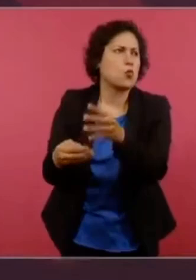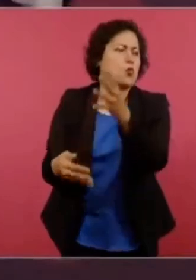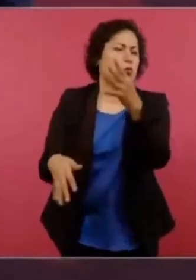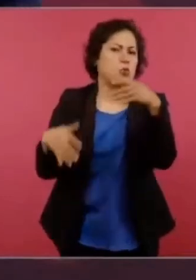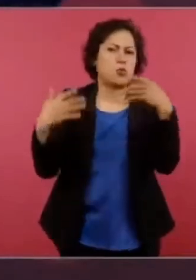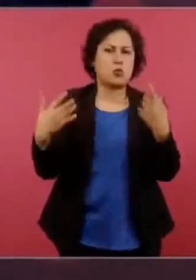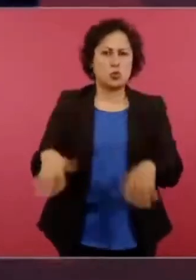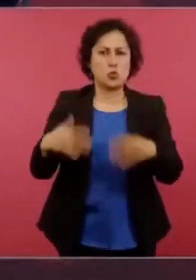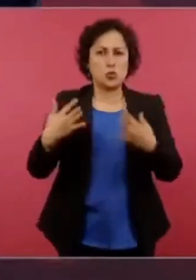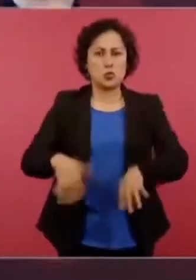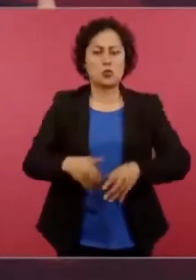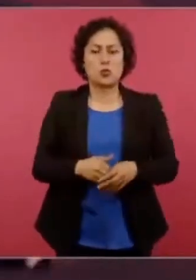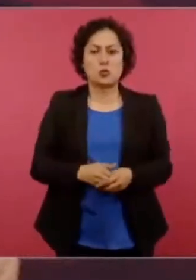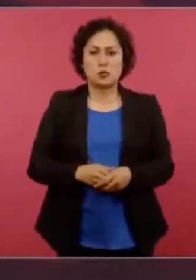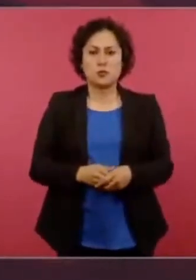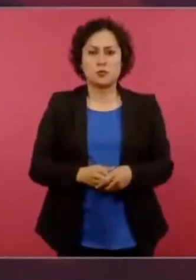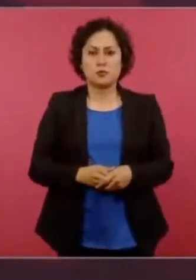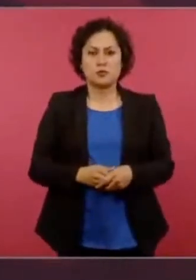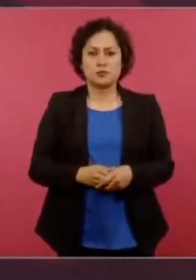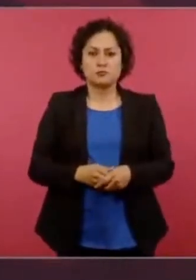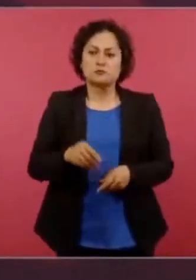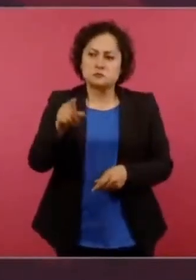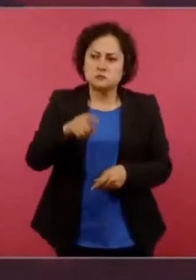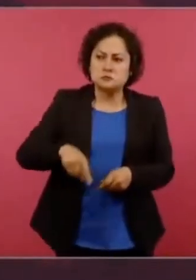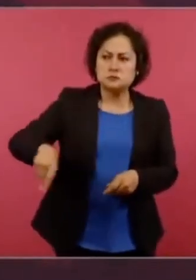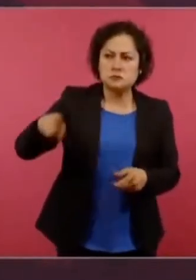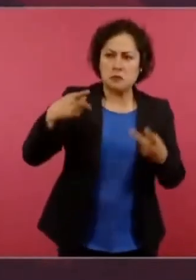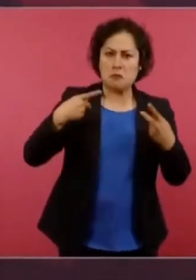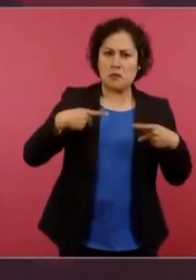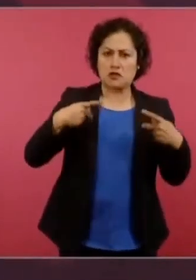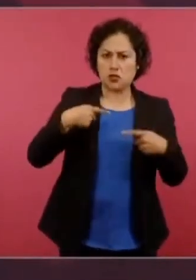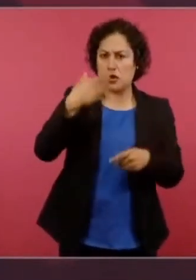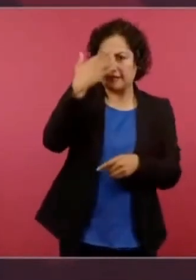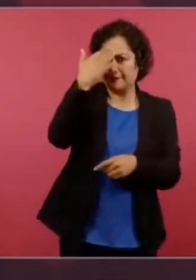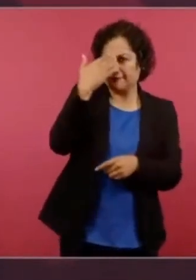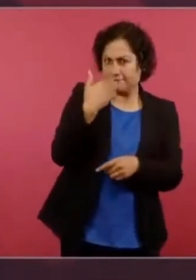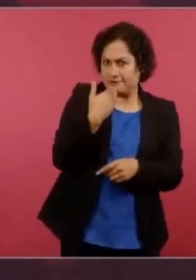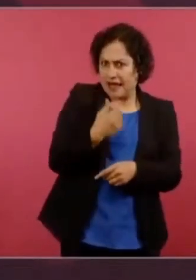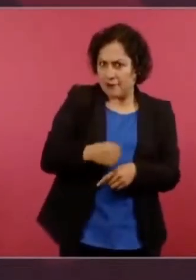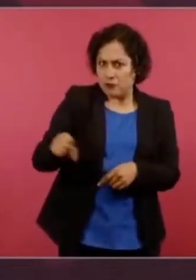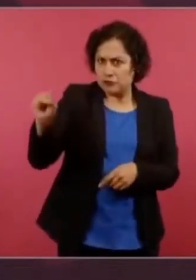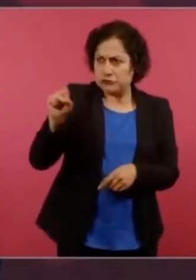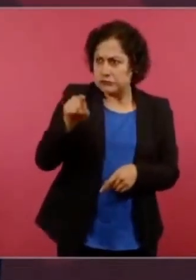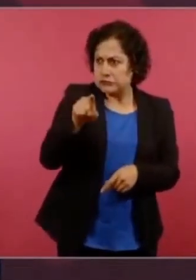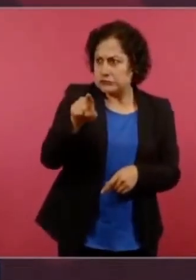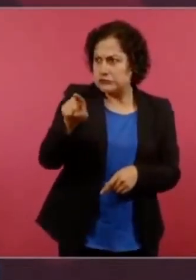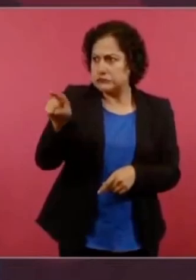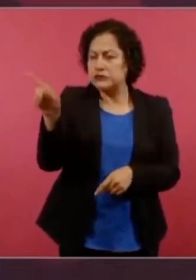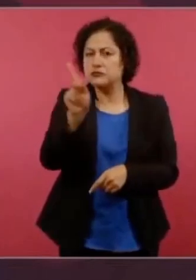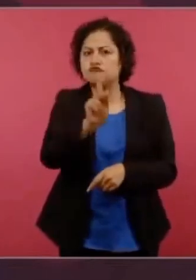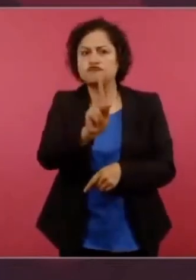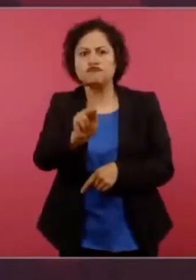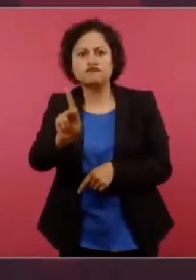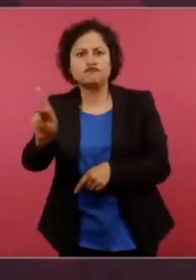Los más famosos, todos.